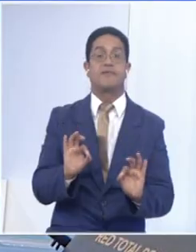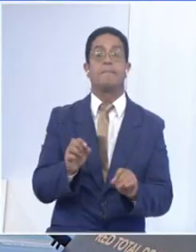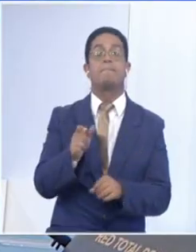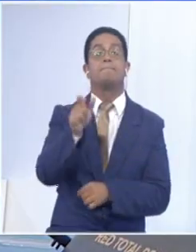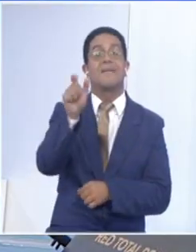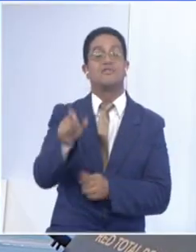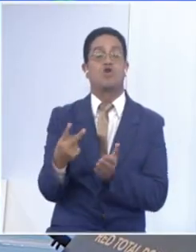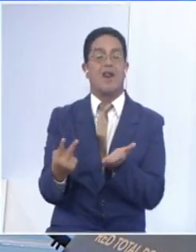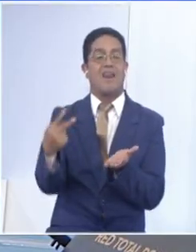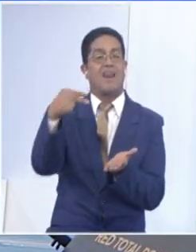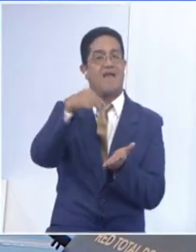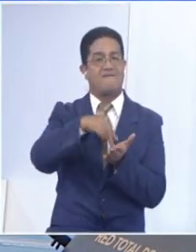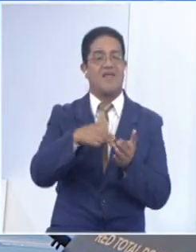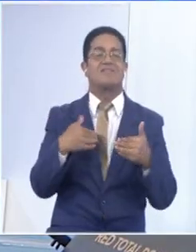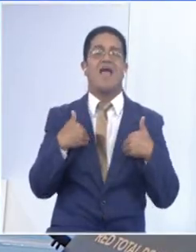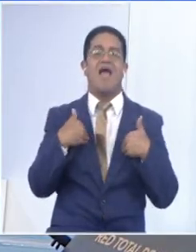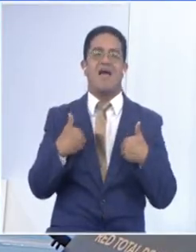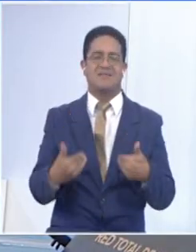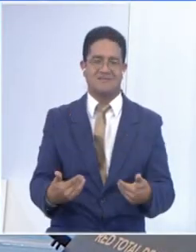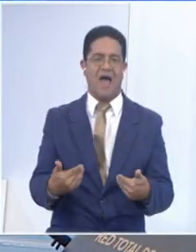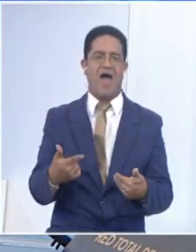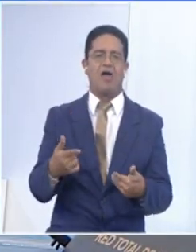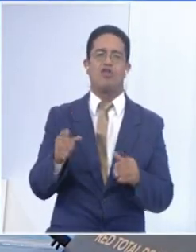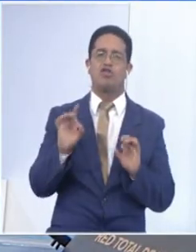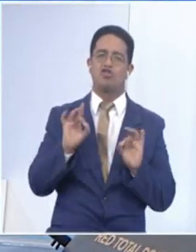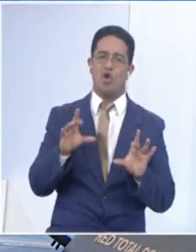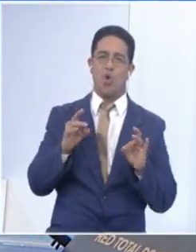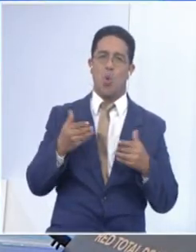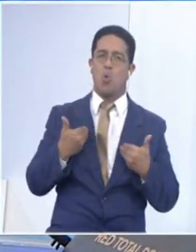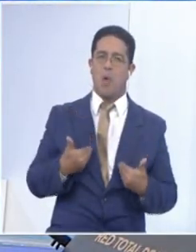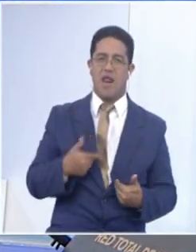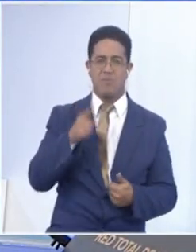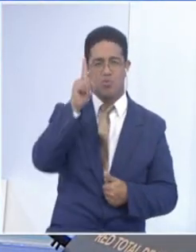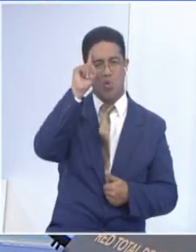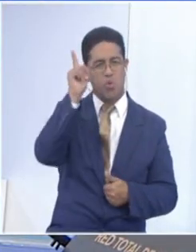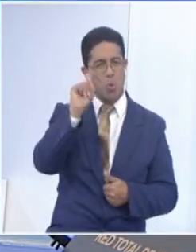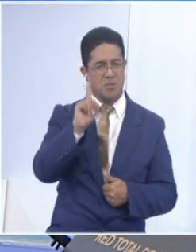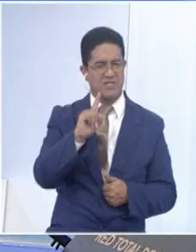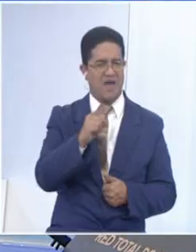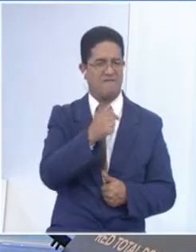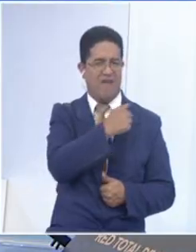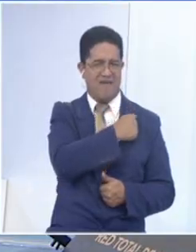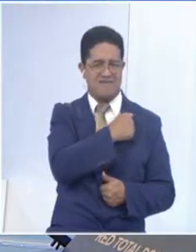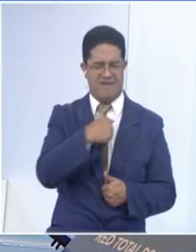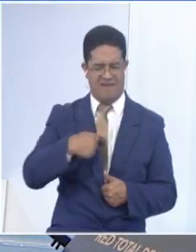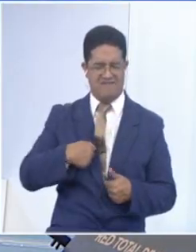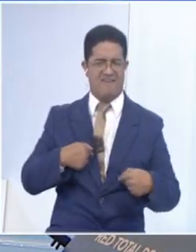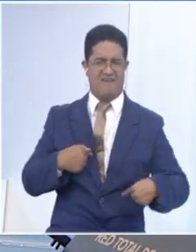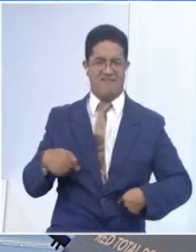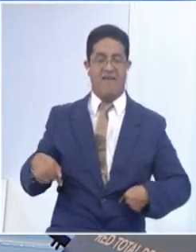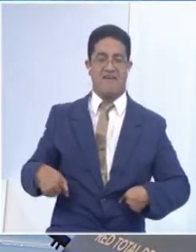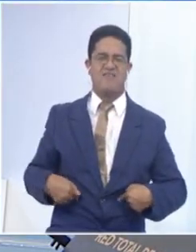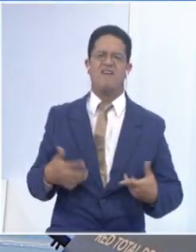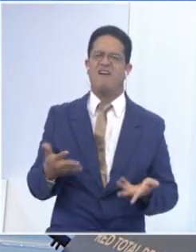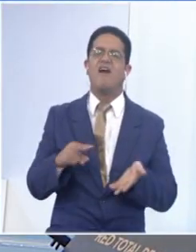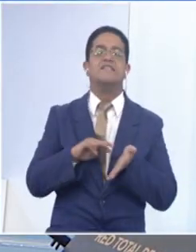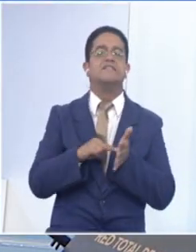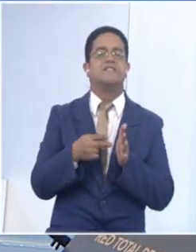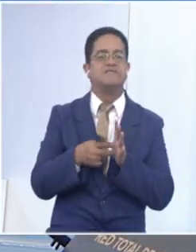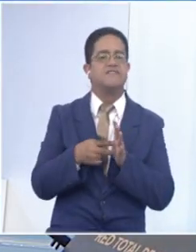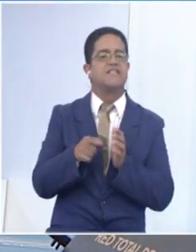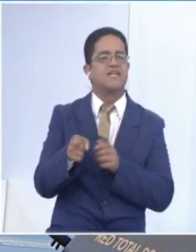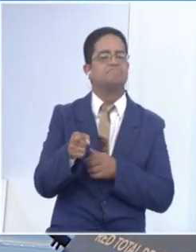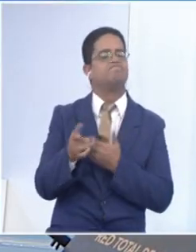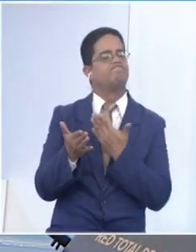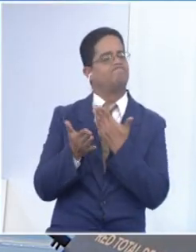levanta cansado, con dolores en todo el cuerpo, dolor que no sabe por dónde empieza, que es variable y todo esto, es cuando debe llamar la